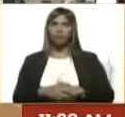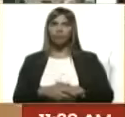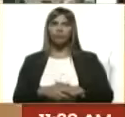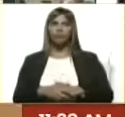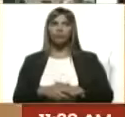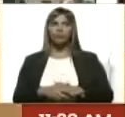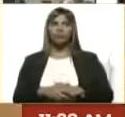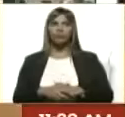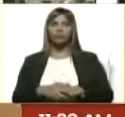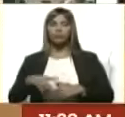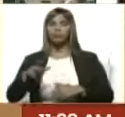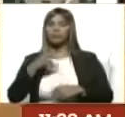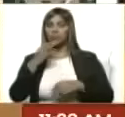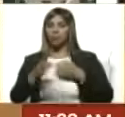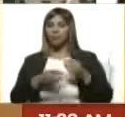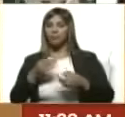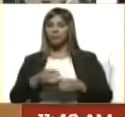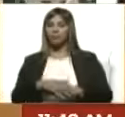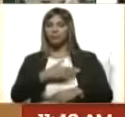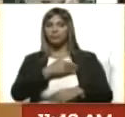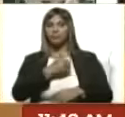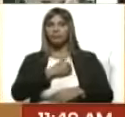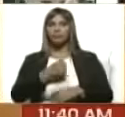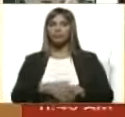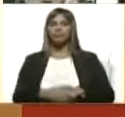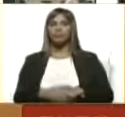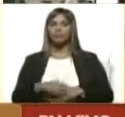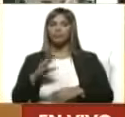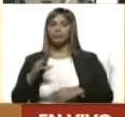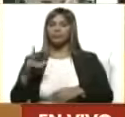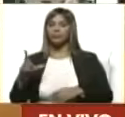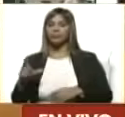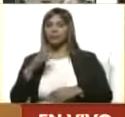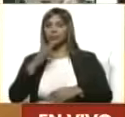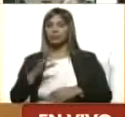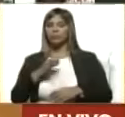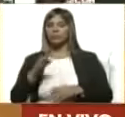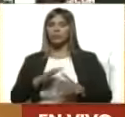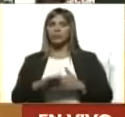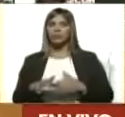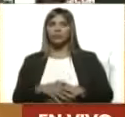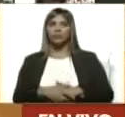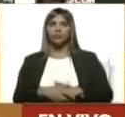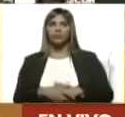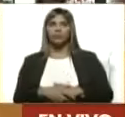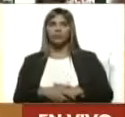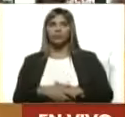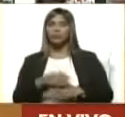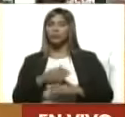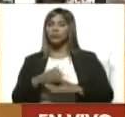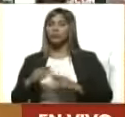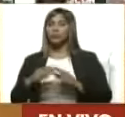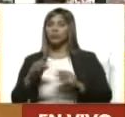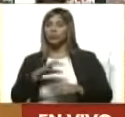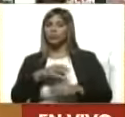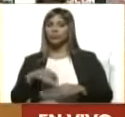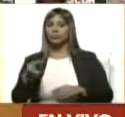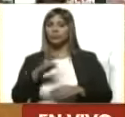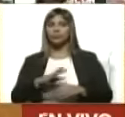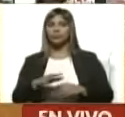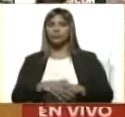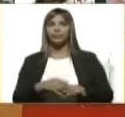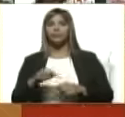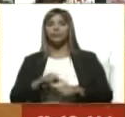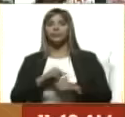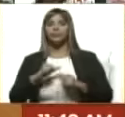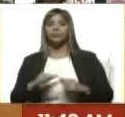muy puntual. Escuchamos al general en jefe Padrino López hablando, pues, que se desplegarán en todo el territorio nacional los efectivos de la